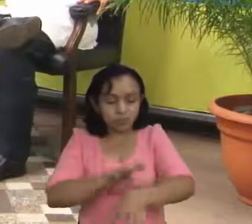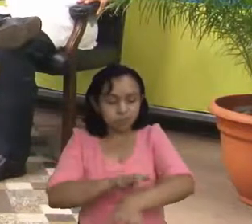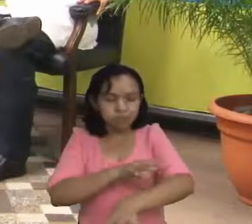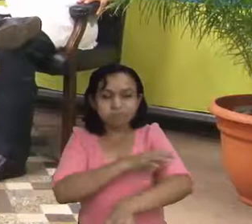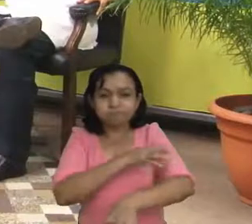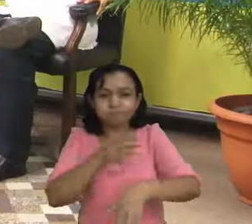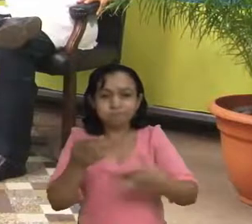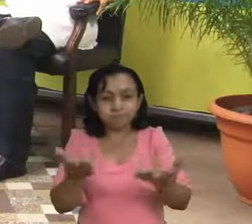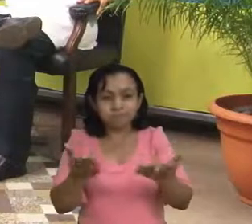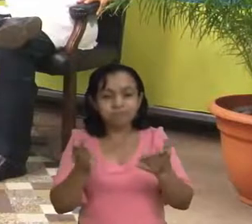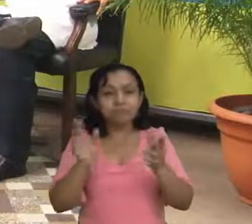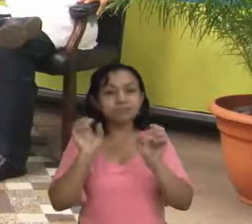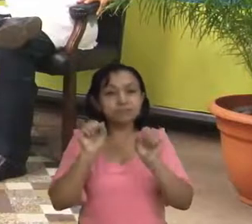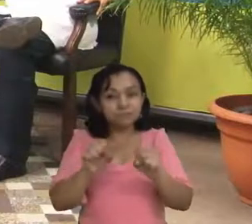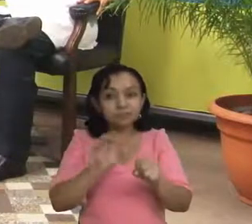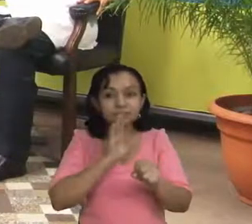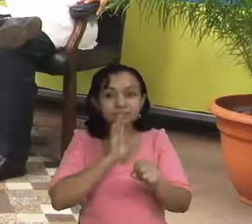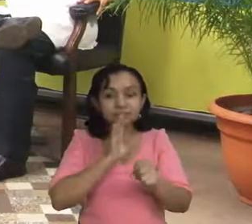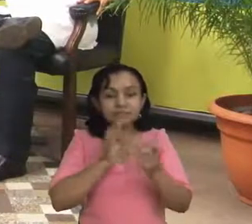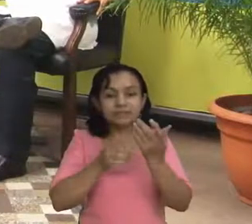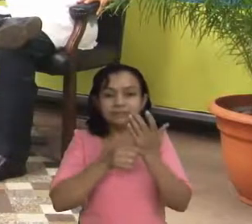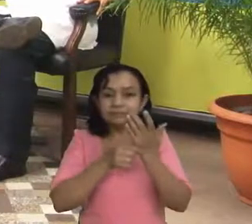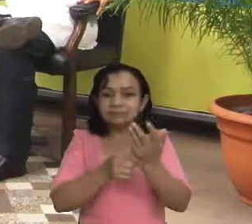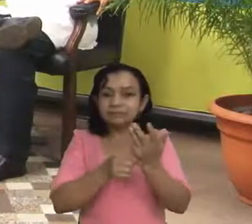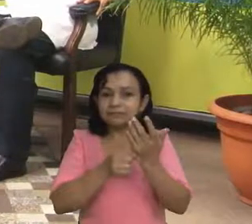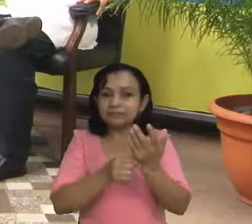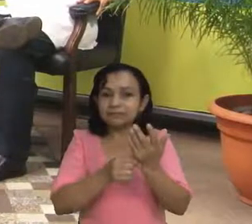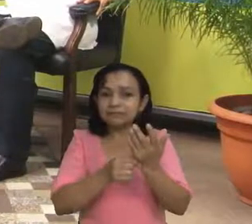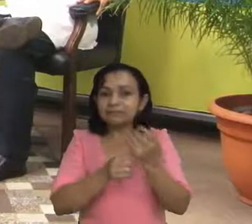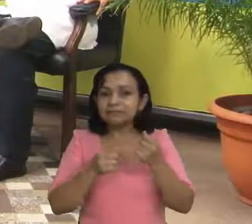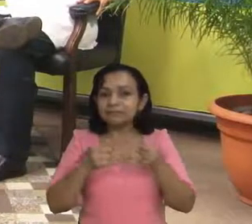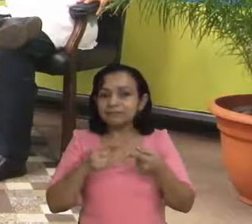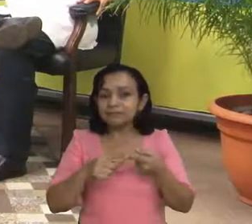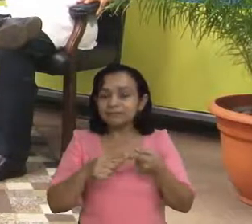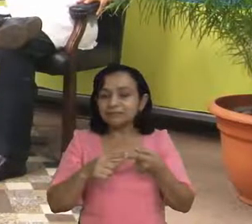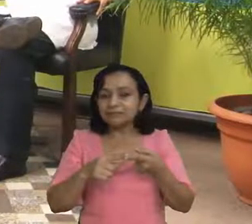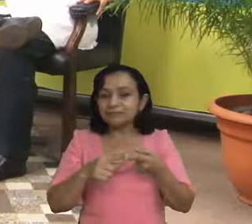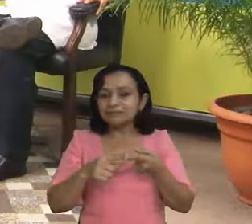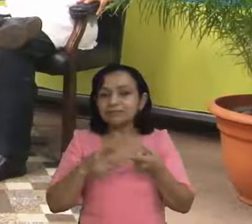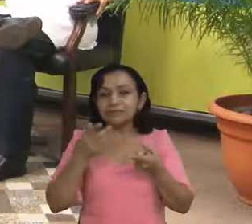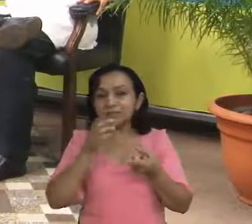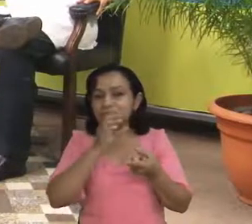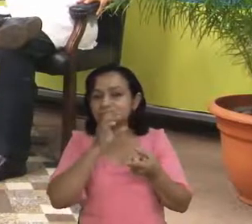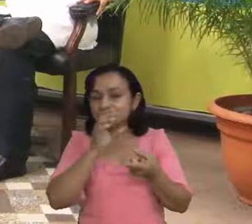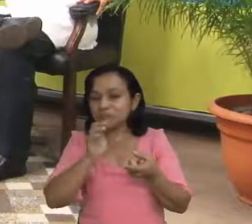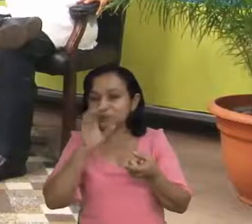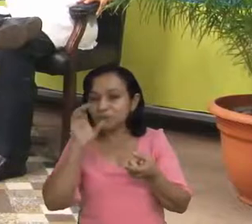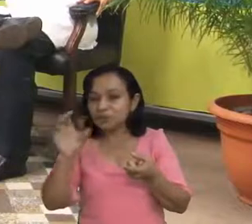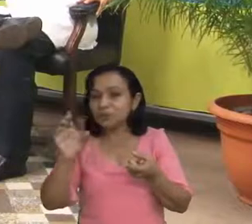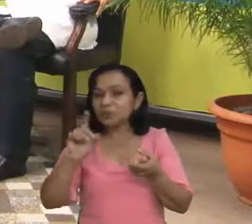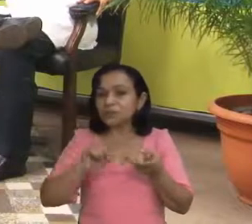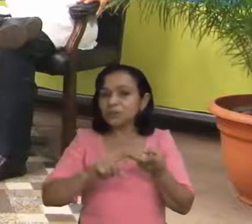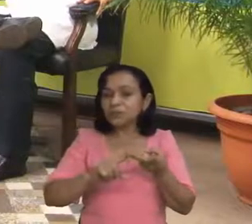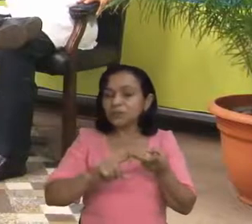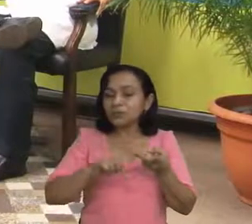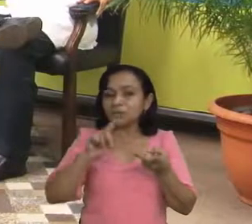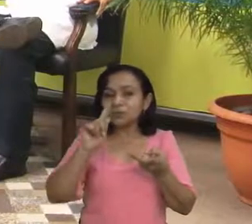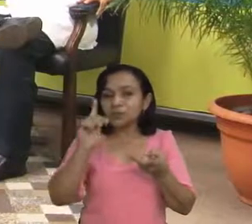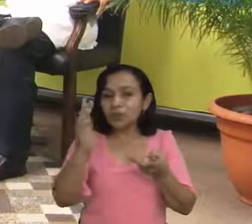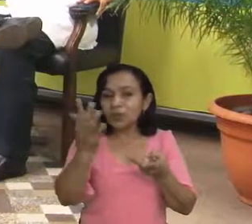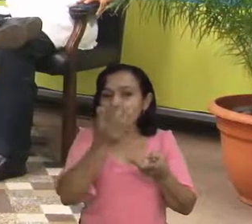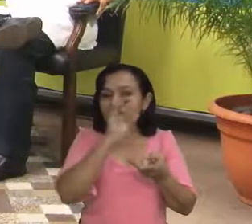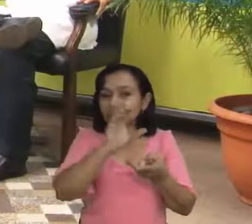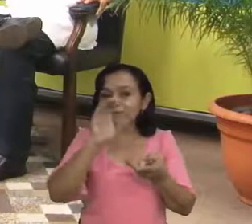¿verdad? Entonces estamos hablando ahí de carne, estamos hablando de bebidas carbonatadas como la Coca-Cola, la Pepsi-Cola, todas las bebidas